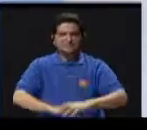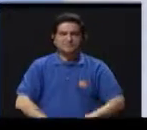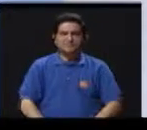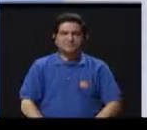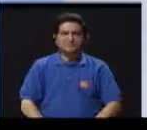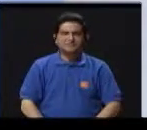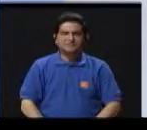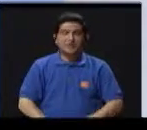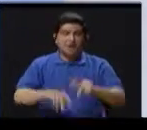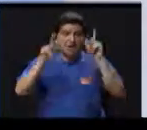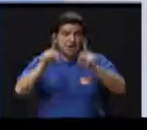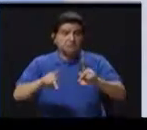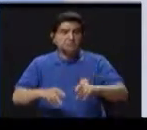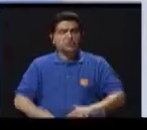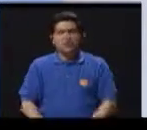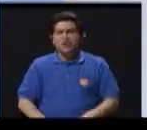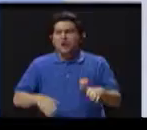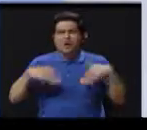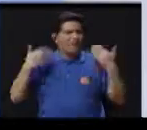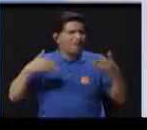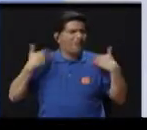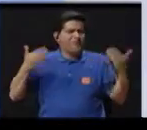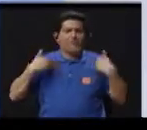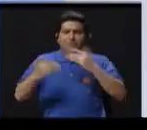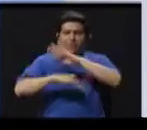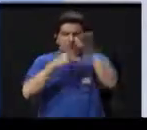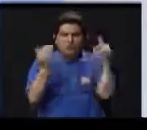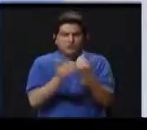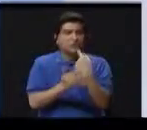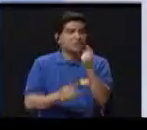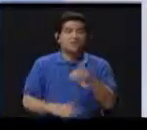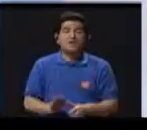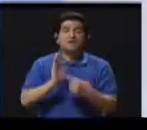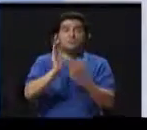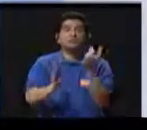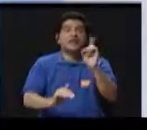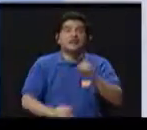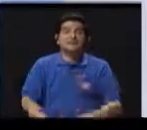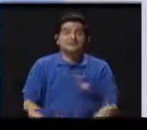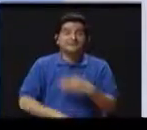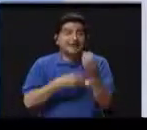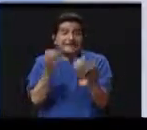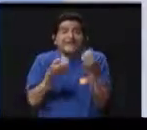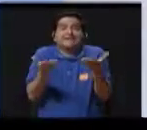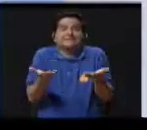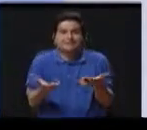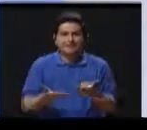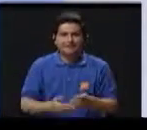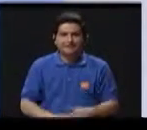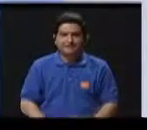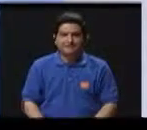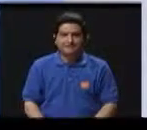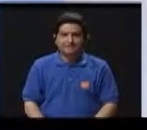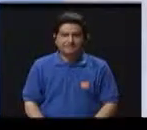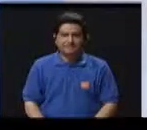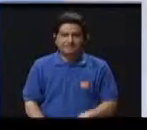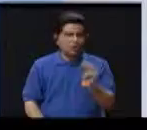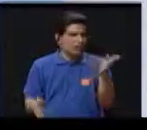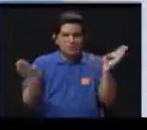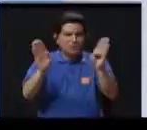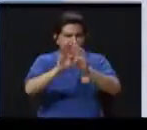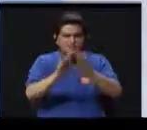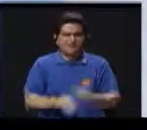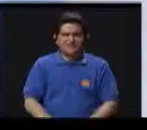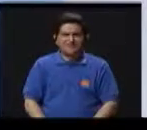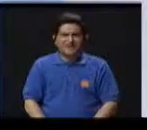discapacidades. La gente estaba muy contenta. De hecho, sí, todos eran como, ¿a dónde lo van a pasar?, ¿cómo podemos hacer?, ¿verdad? No, en lugar de cerrar,